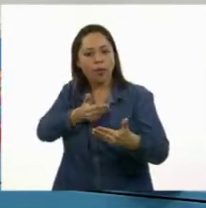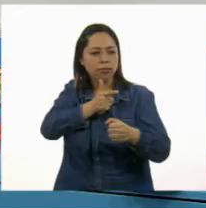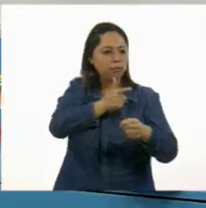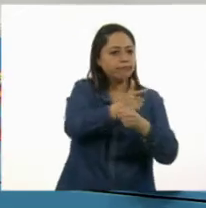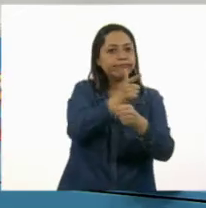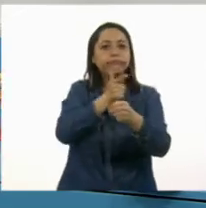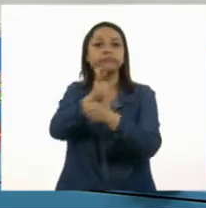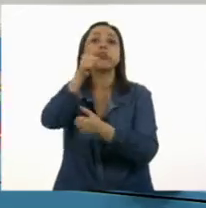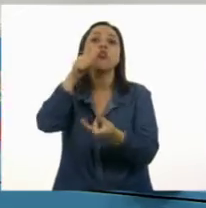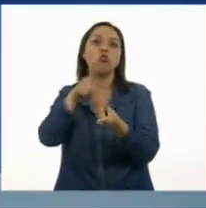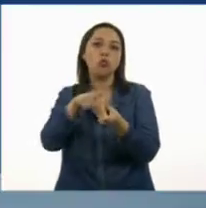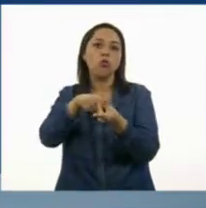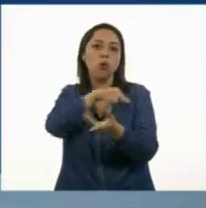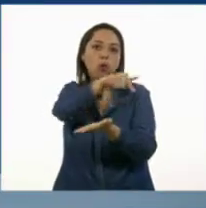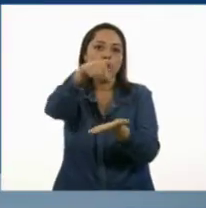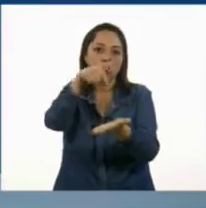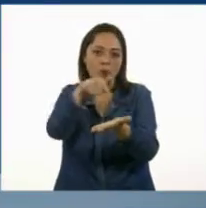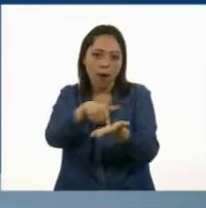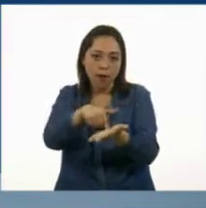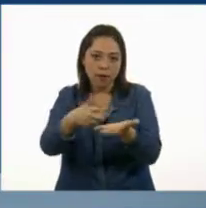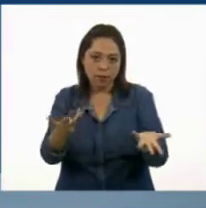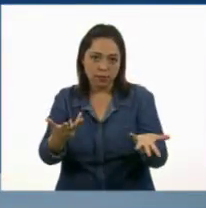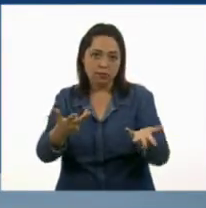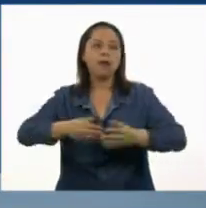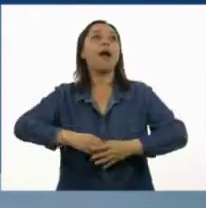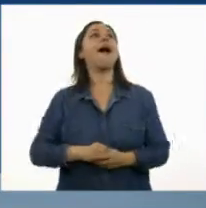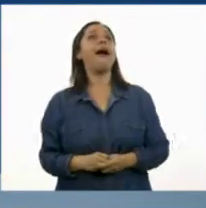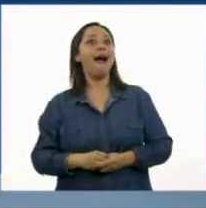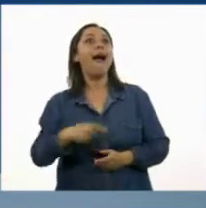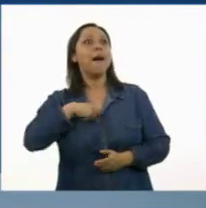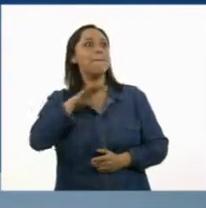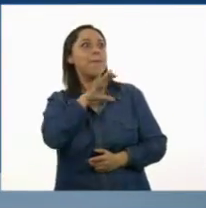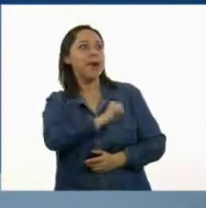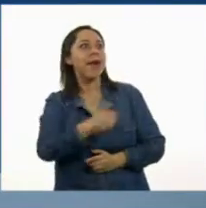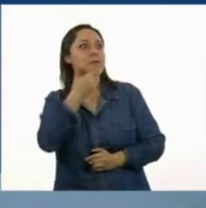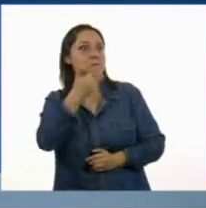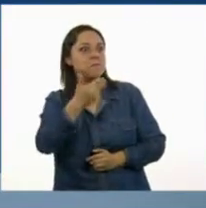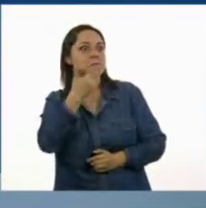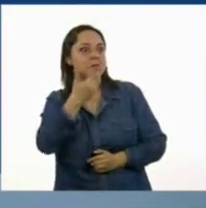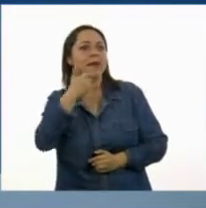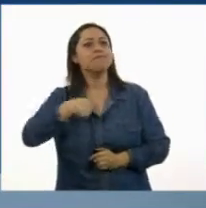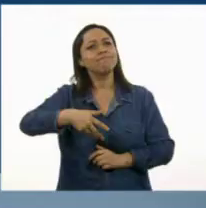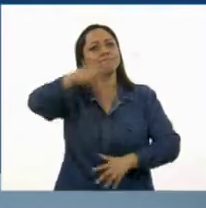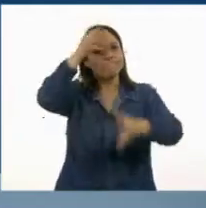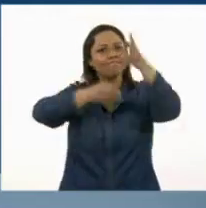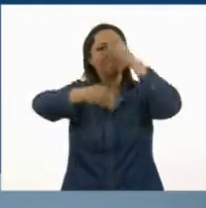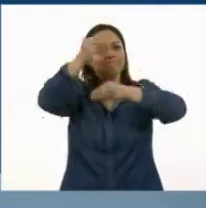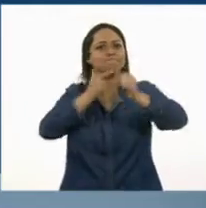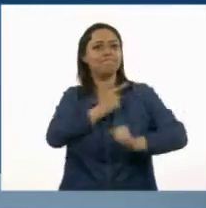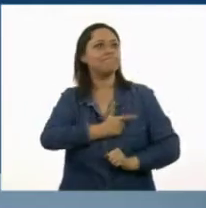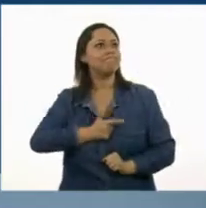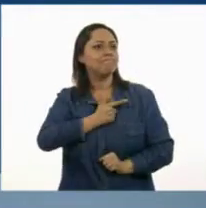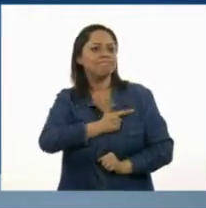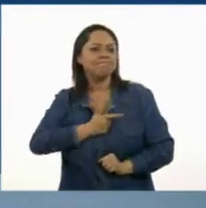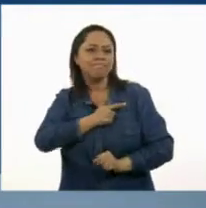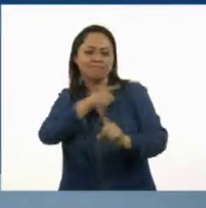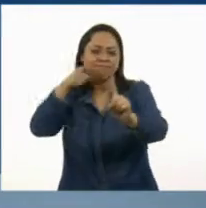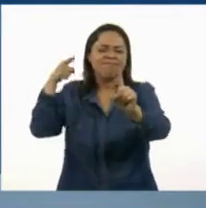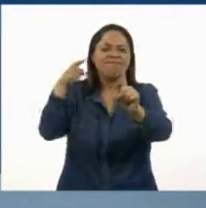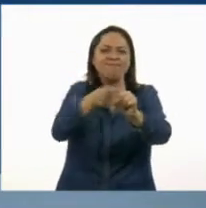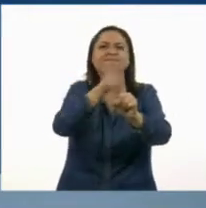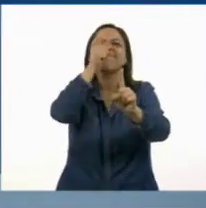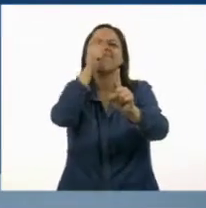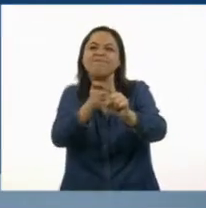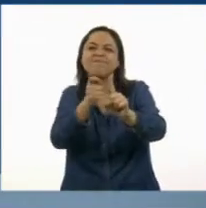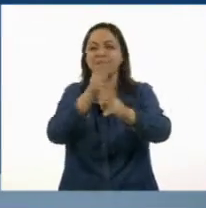se encuentran. Ay, maestro, me encanta la idea. Me gusta aprender sobre todo lo que tenga que ver con